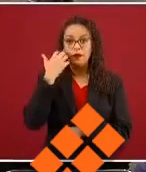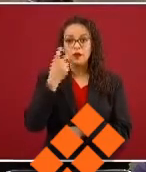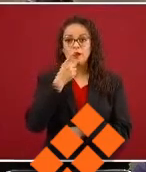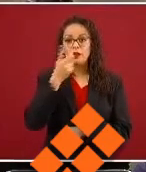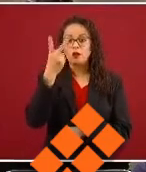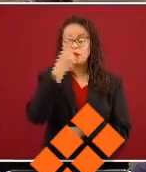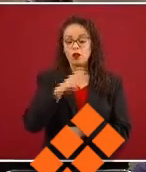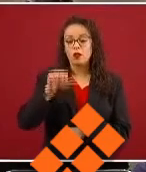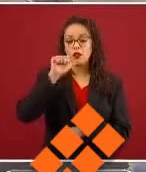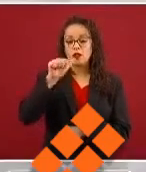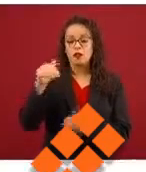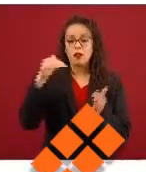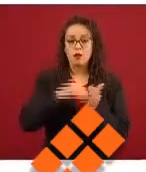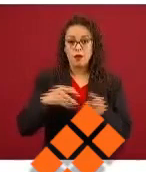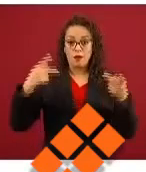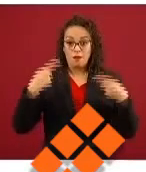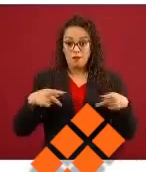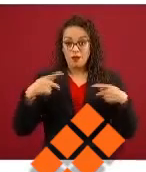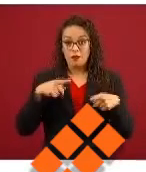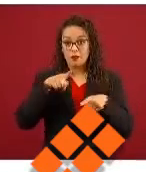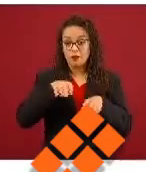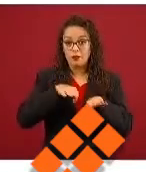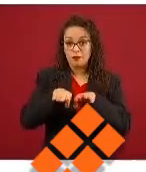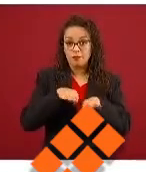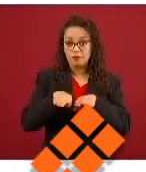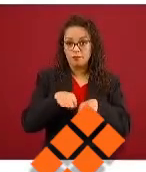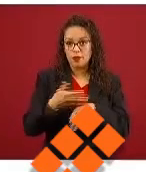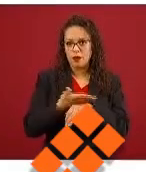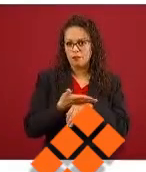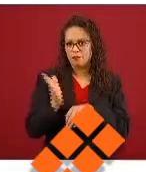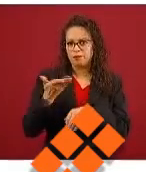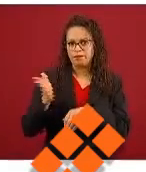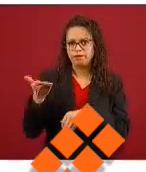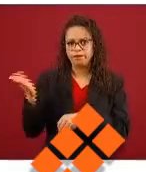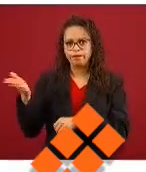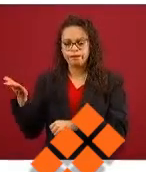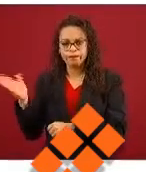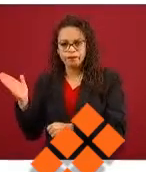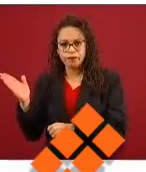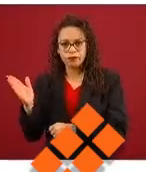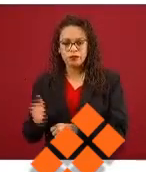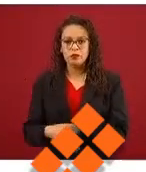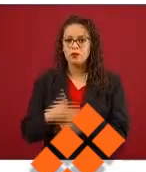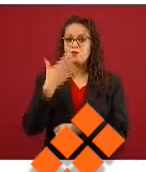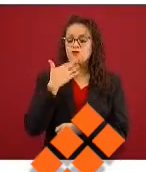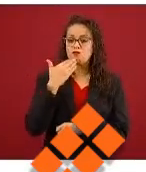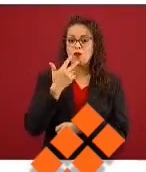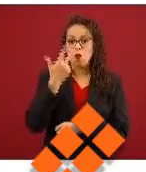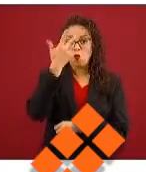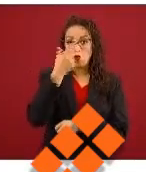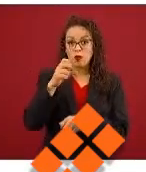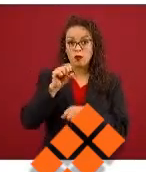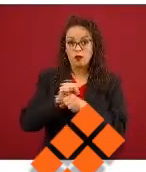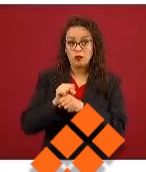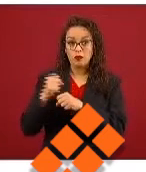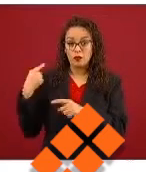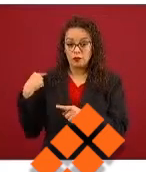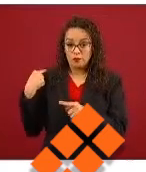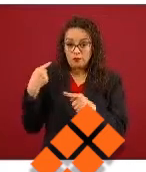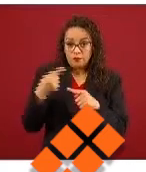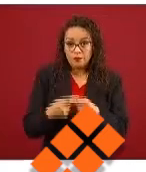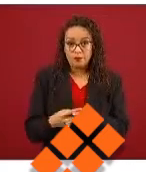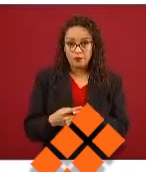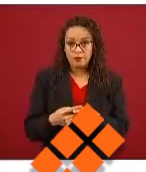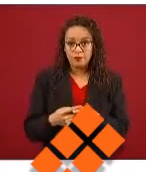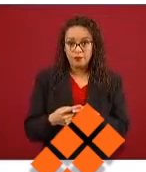216.000 trabajadores que fueron ya separados, como no tenían 8 semanas previas en su trabajo,